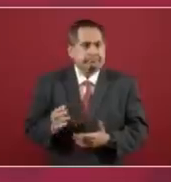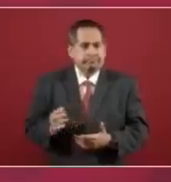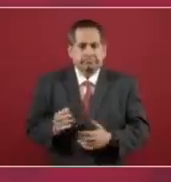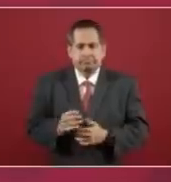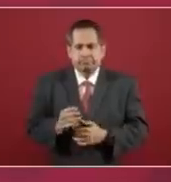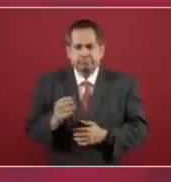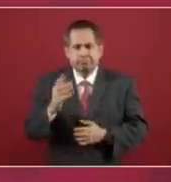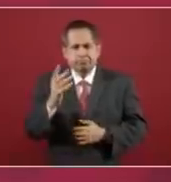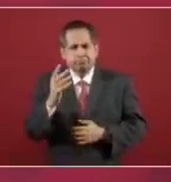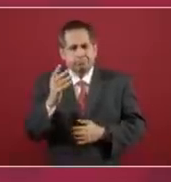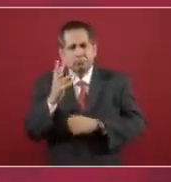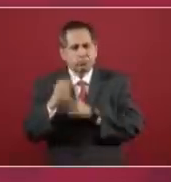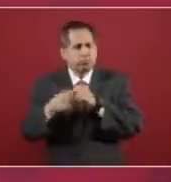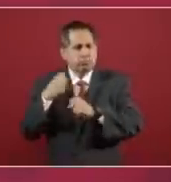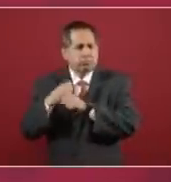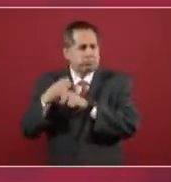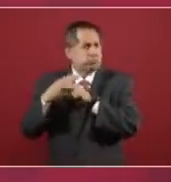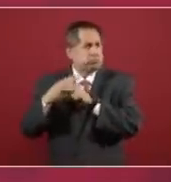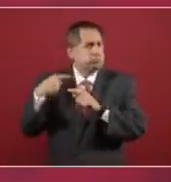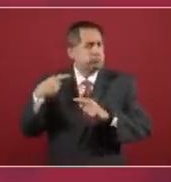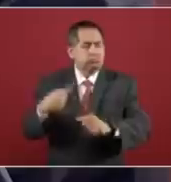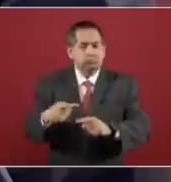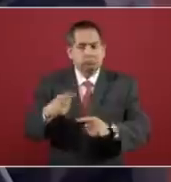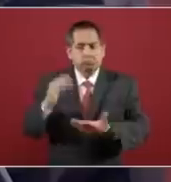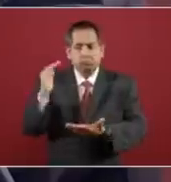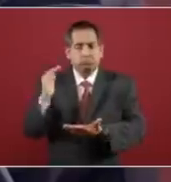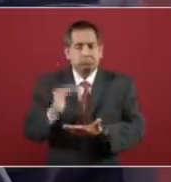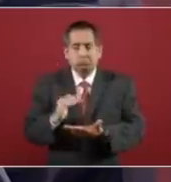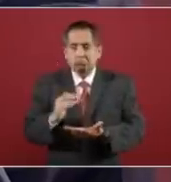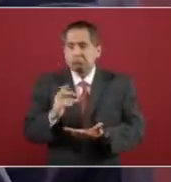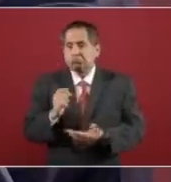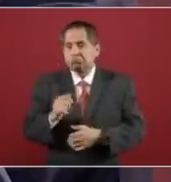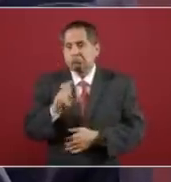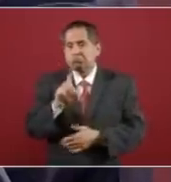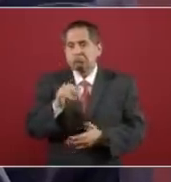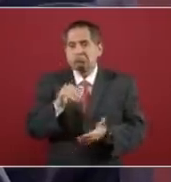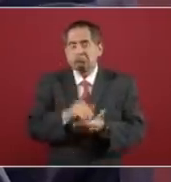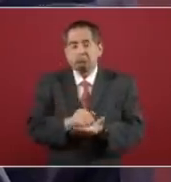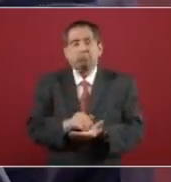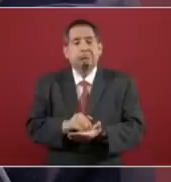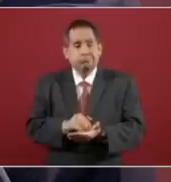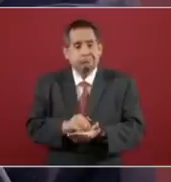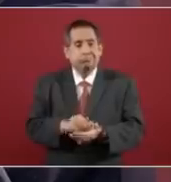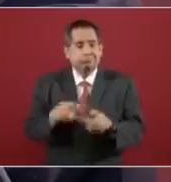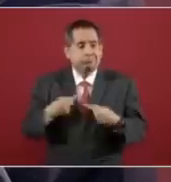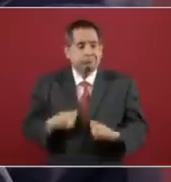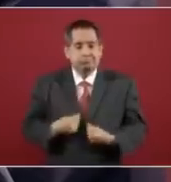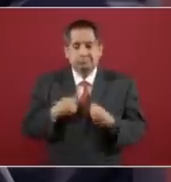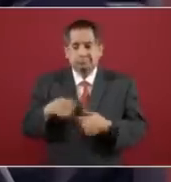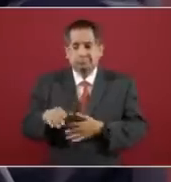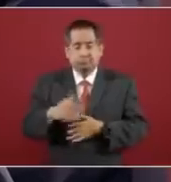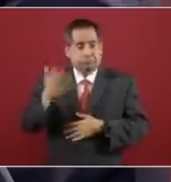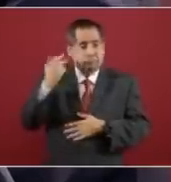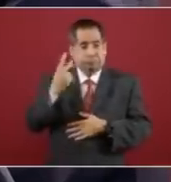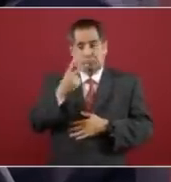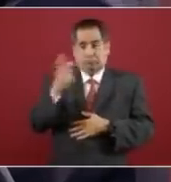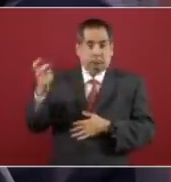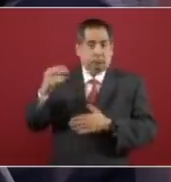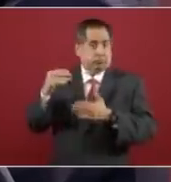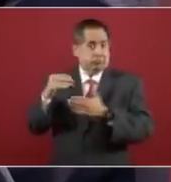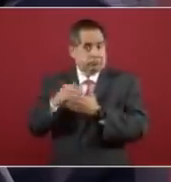a los 50 años ya habían 30.000 de 200 a